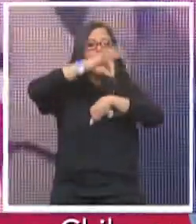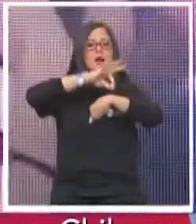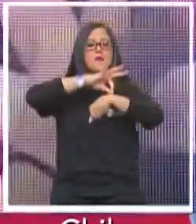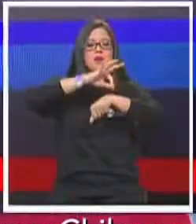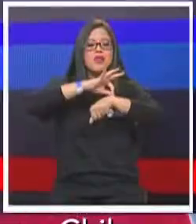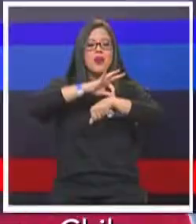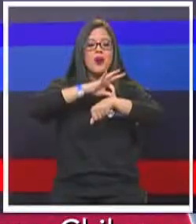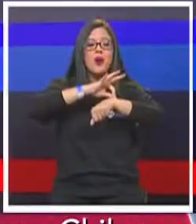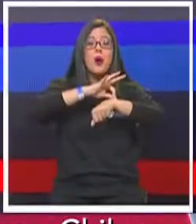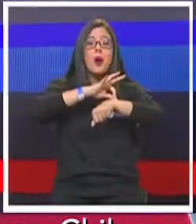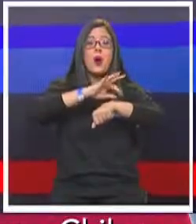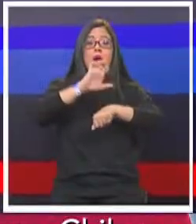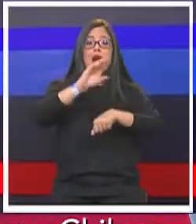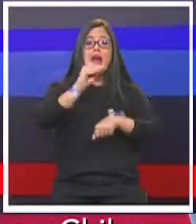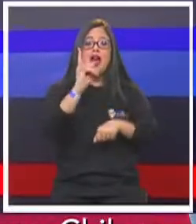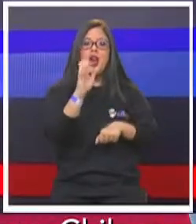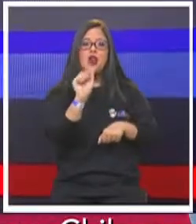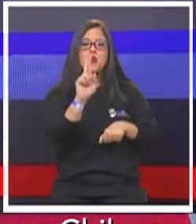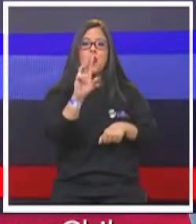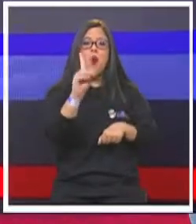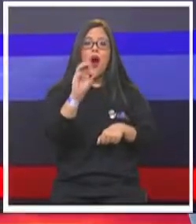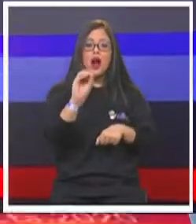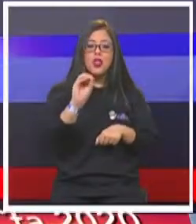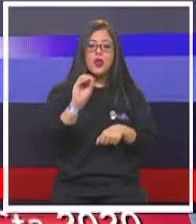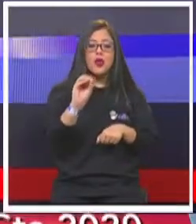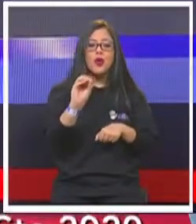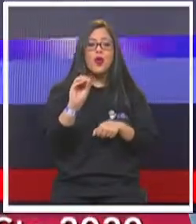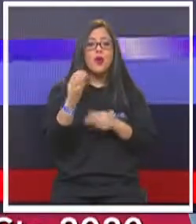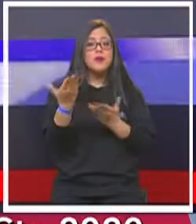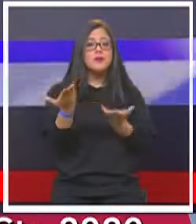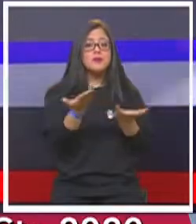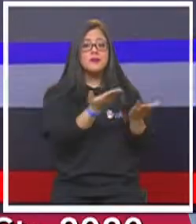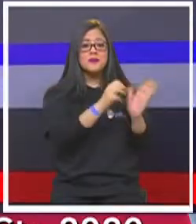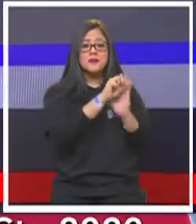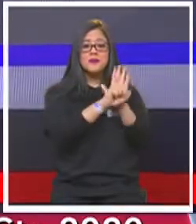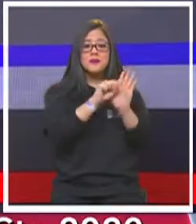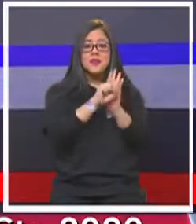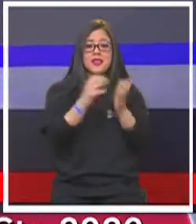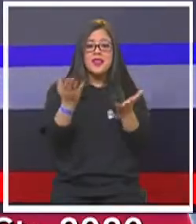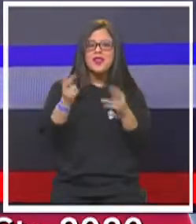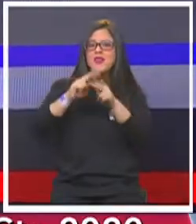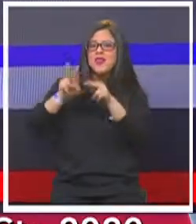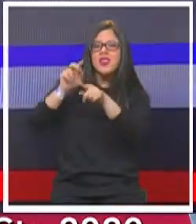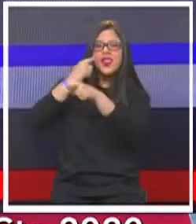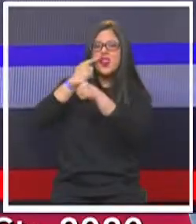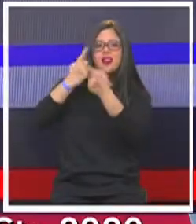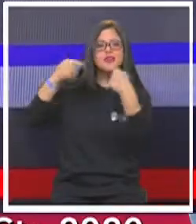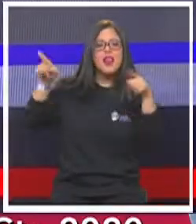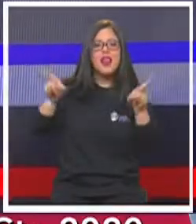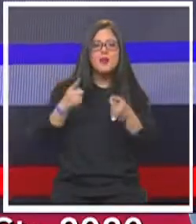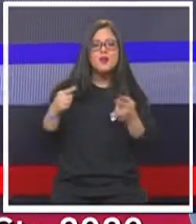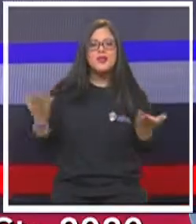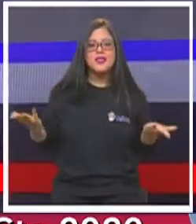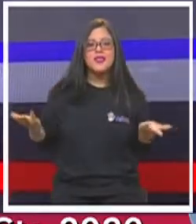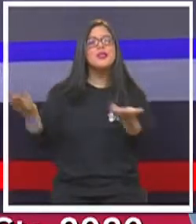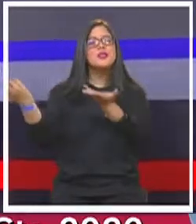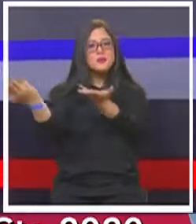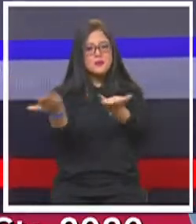doctor Eduardo Bronstein, que quiero que vean, los quiero invitar a ver, qué es lo que él hace con la música.